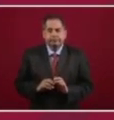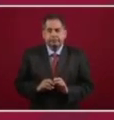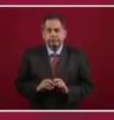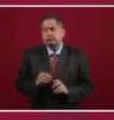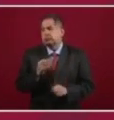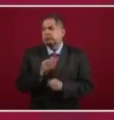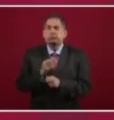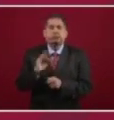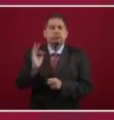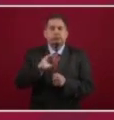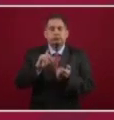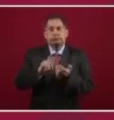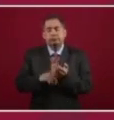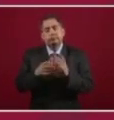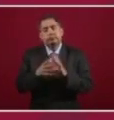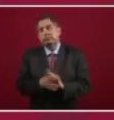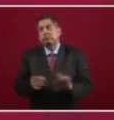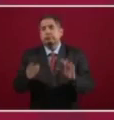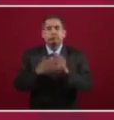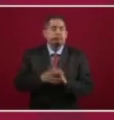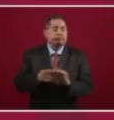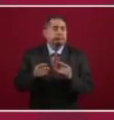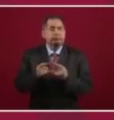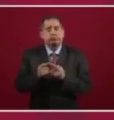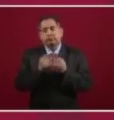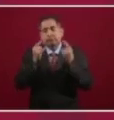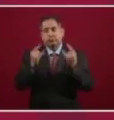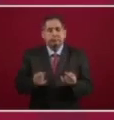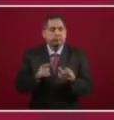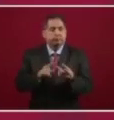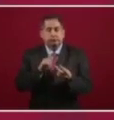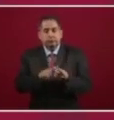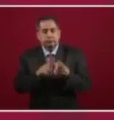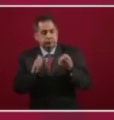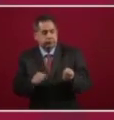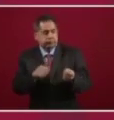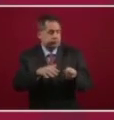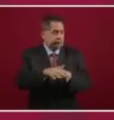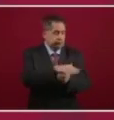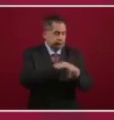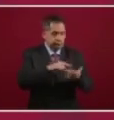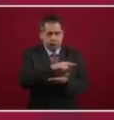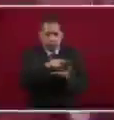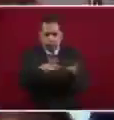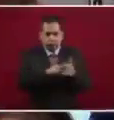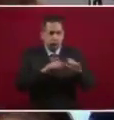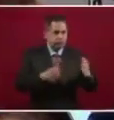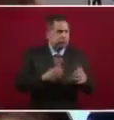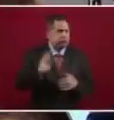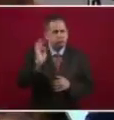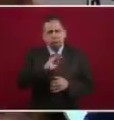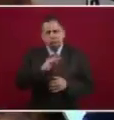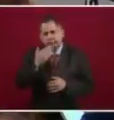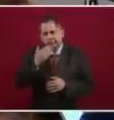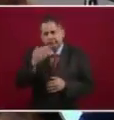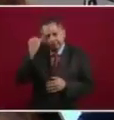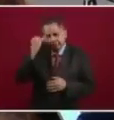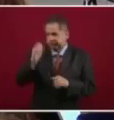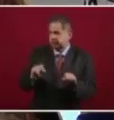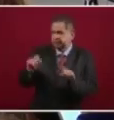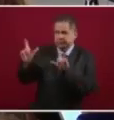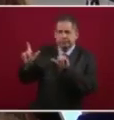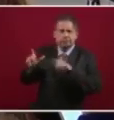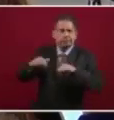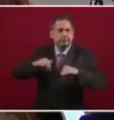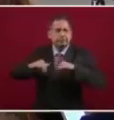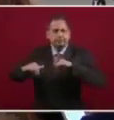Podríamos aquí ahora hablar de dónde está la zona, sería hasta bueno que pusieran un